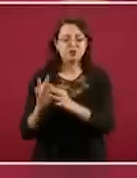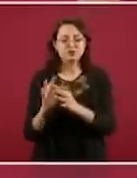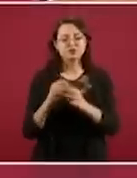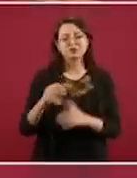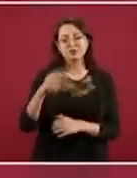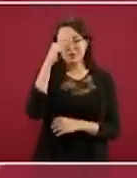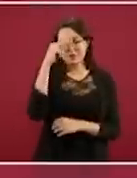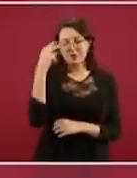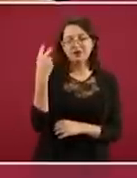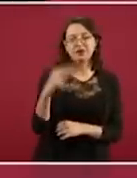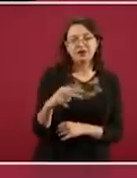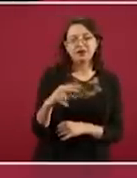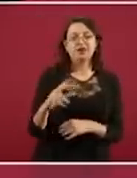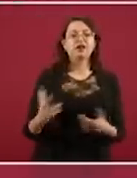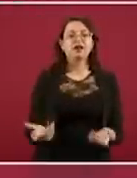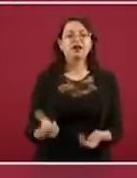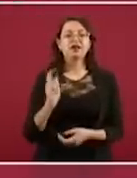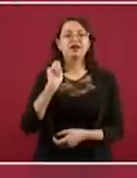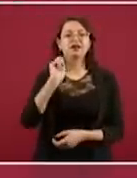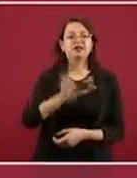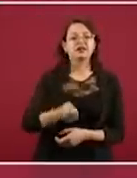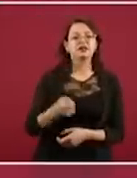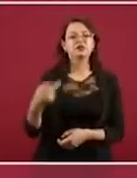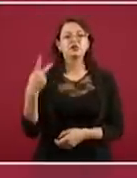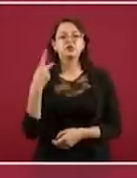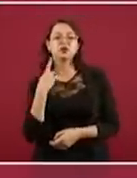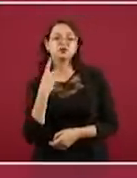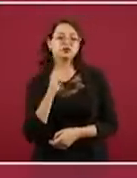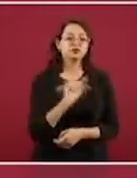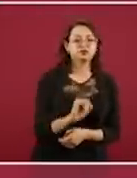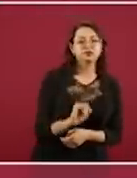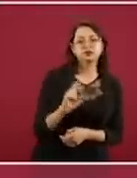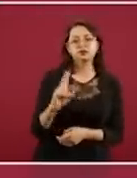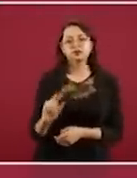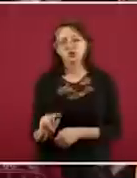interpretación si es política o no es política.